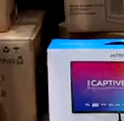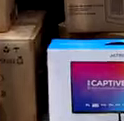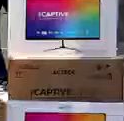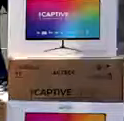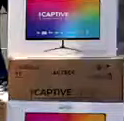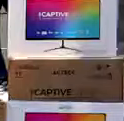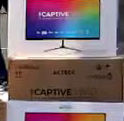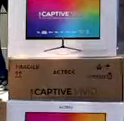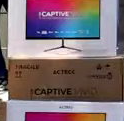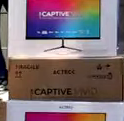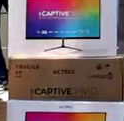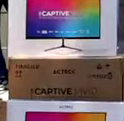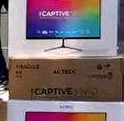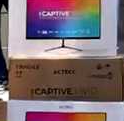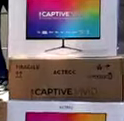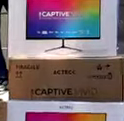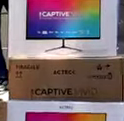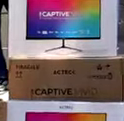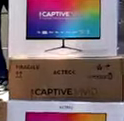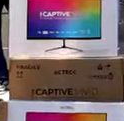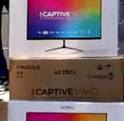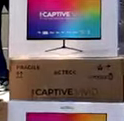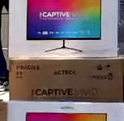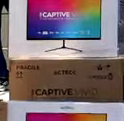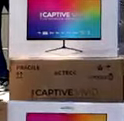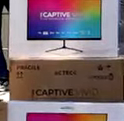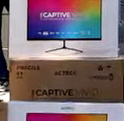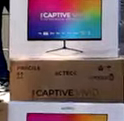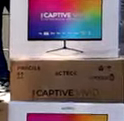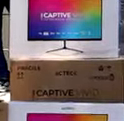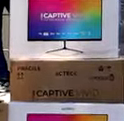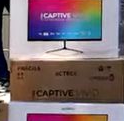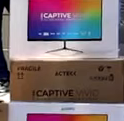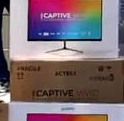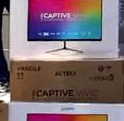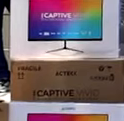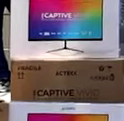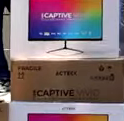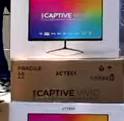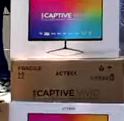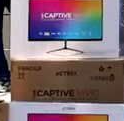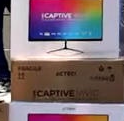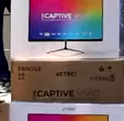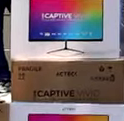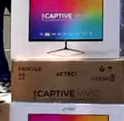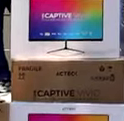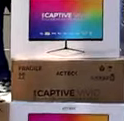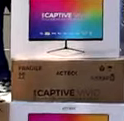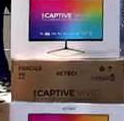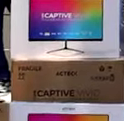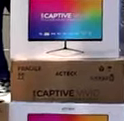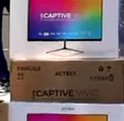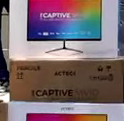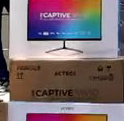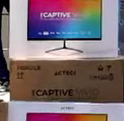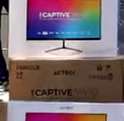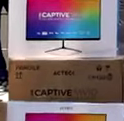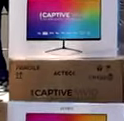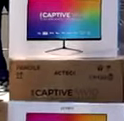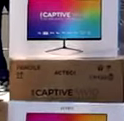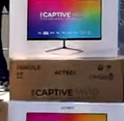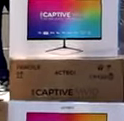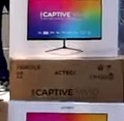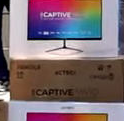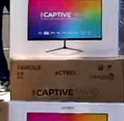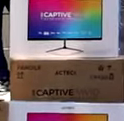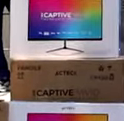yo siempre informo en qué se gasta o en qué se invierte el dinero del pueblo. Quiero decirles que